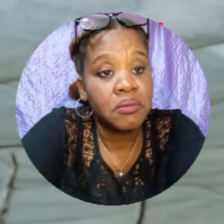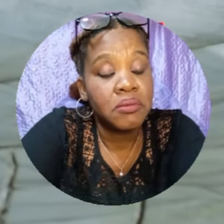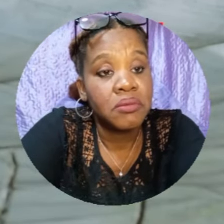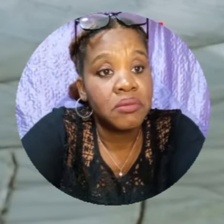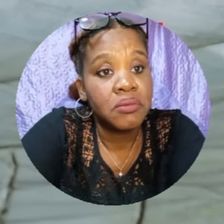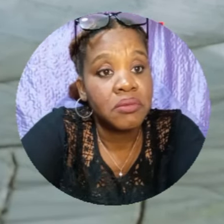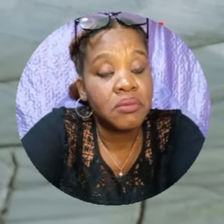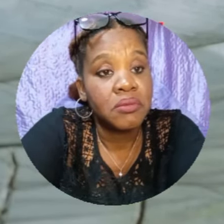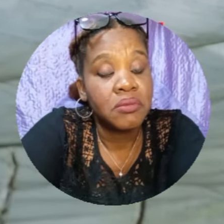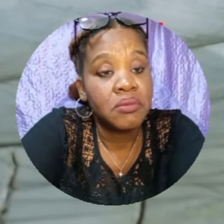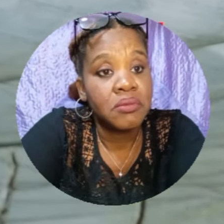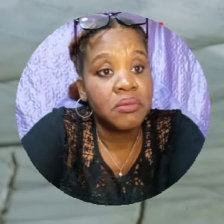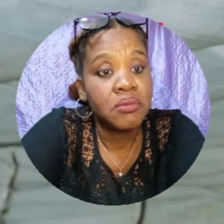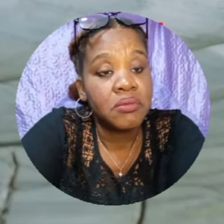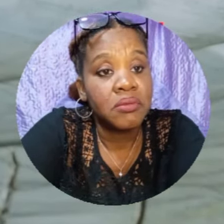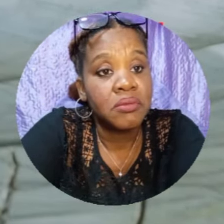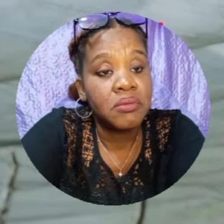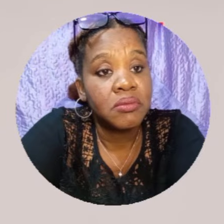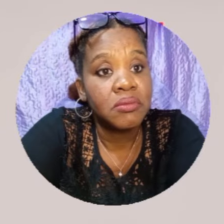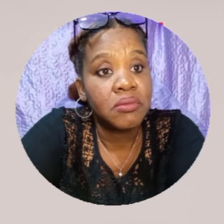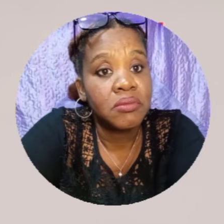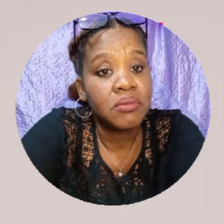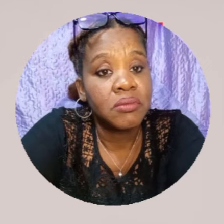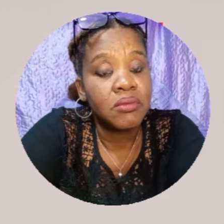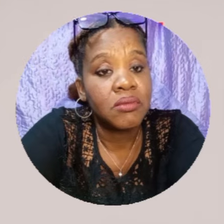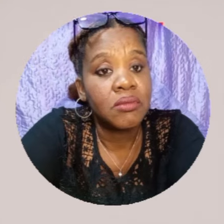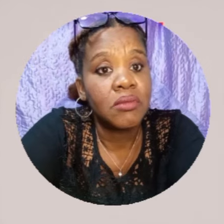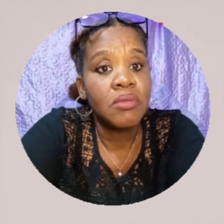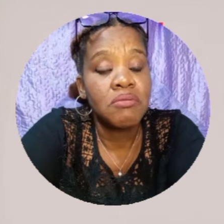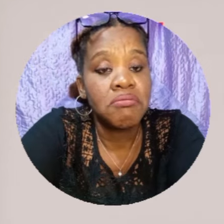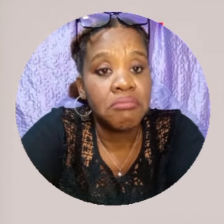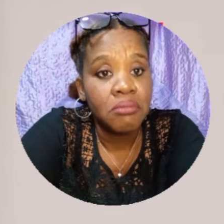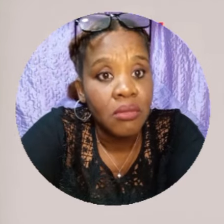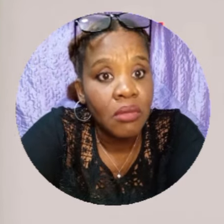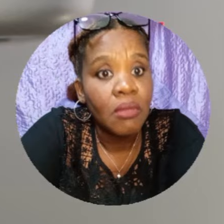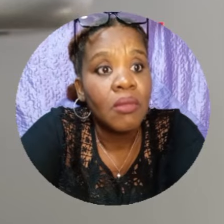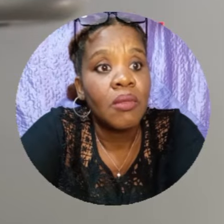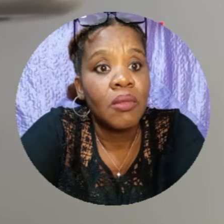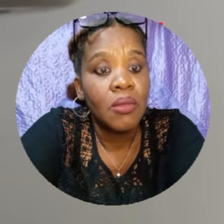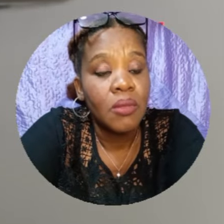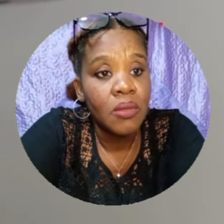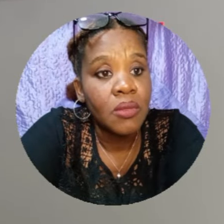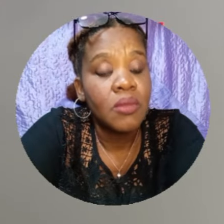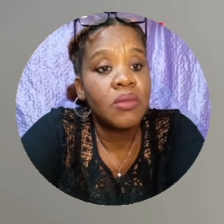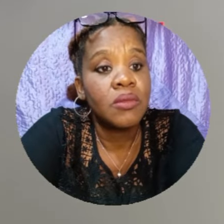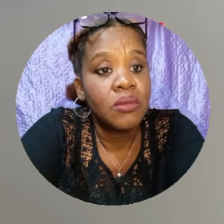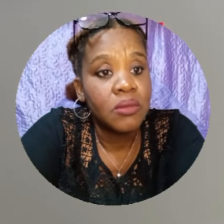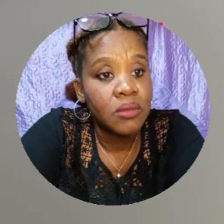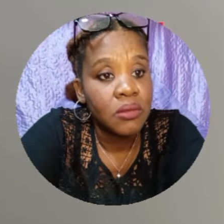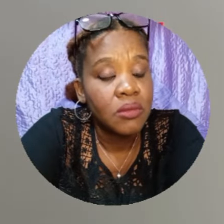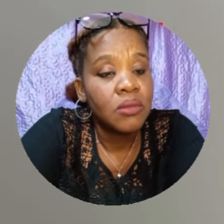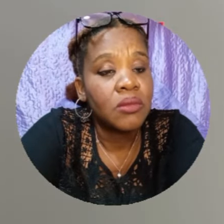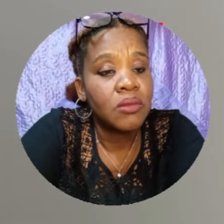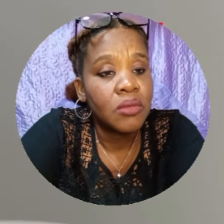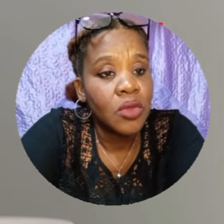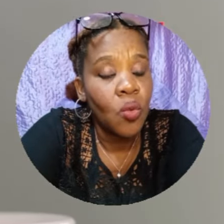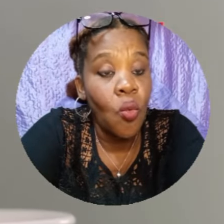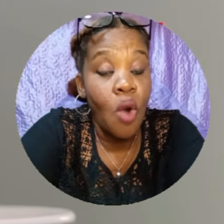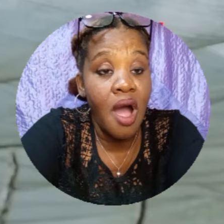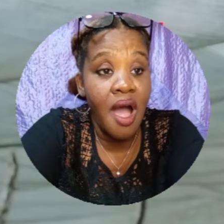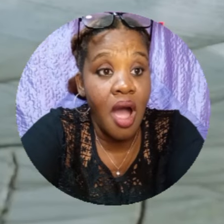logro ha sido lograr una alianza estratégica con Nestlé a nivel internacional para producir lo que es el Nescafé Origen